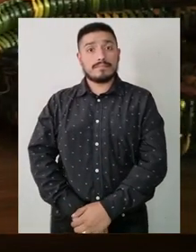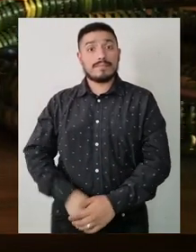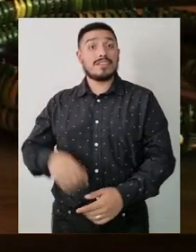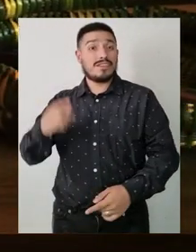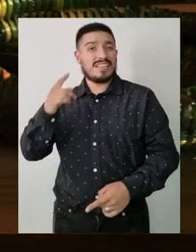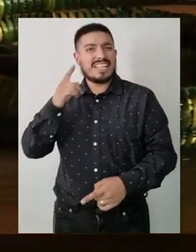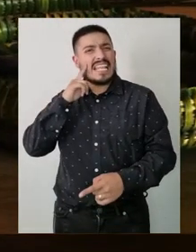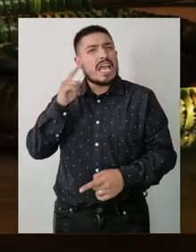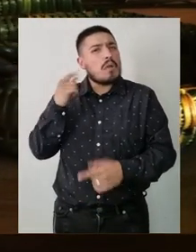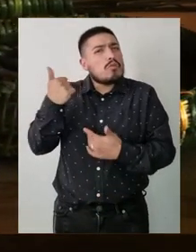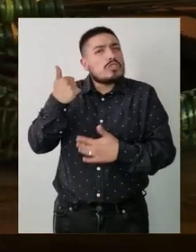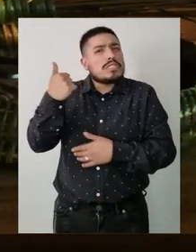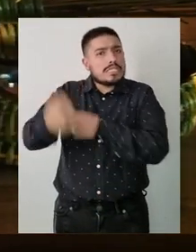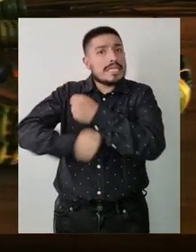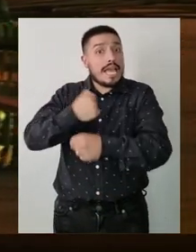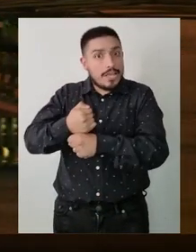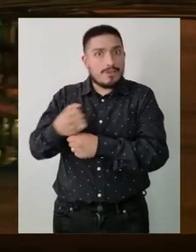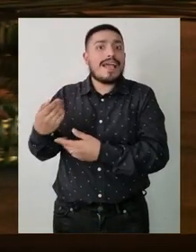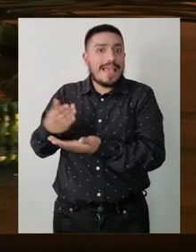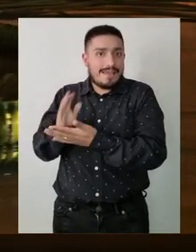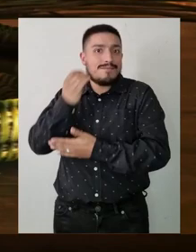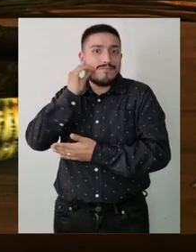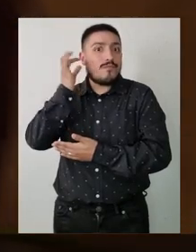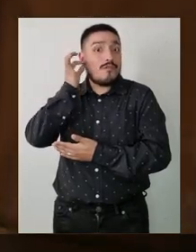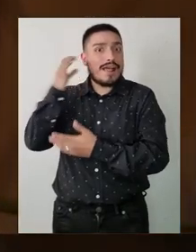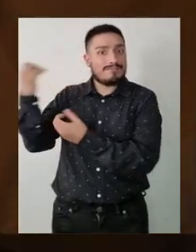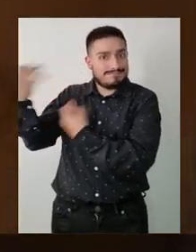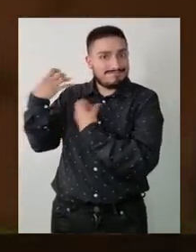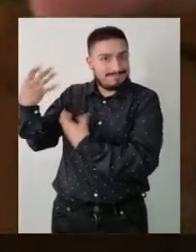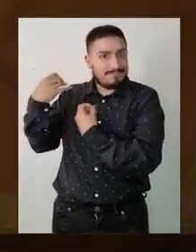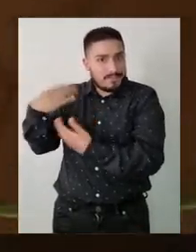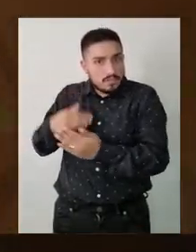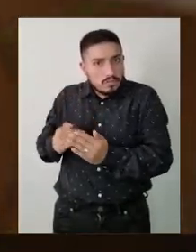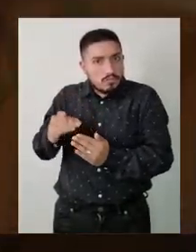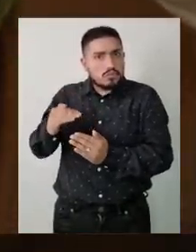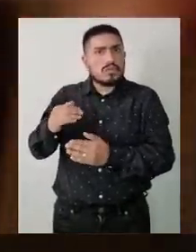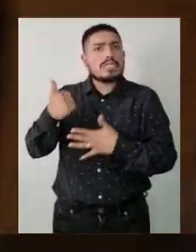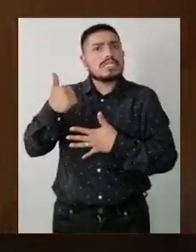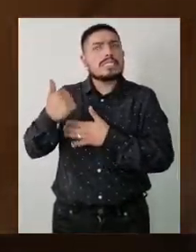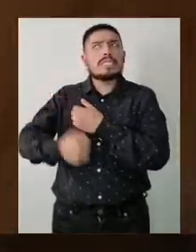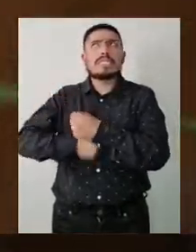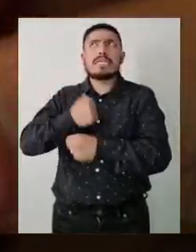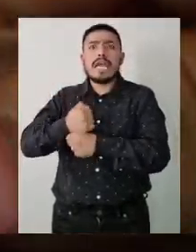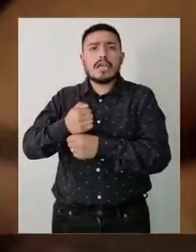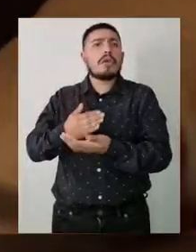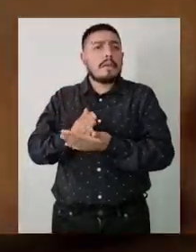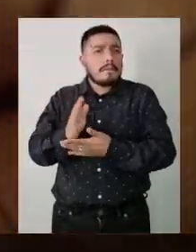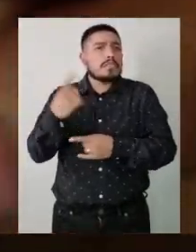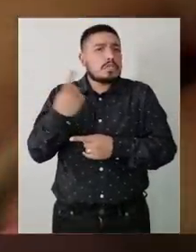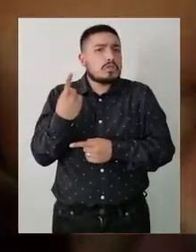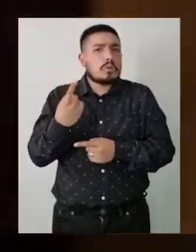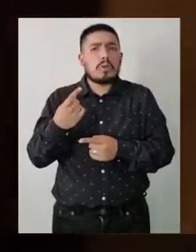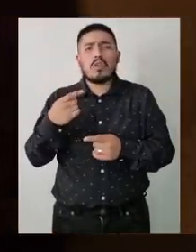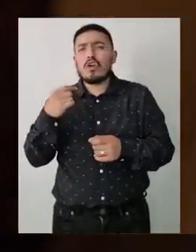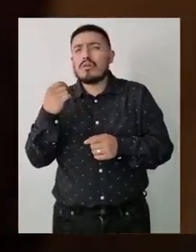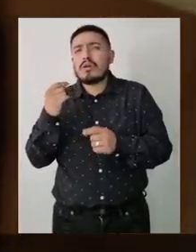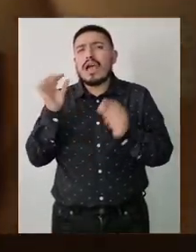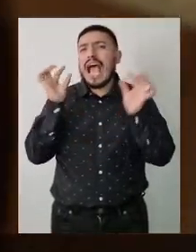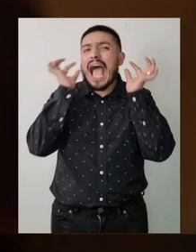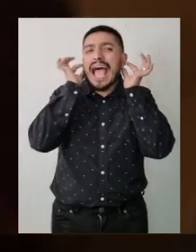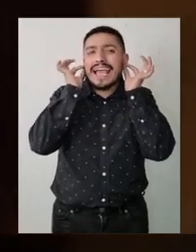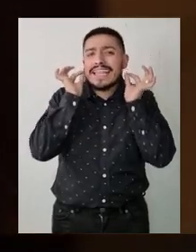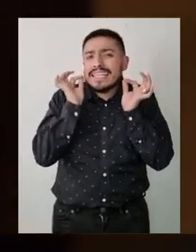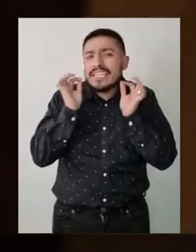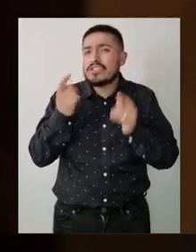Tenía como 6 años cuando ella me empezó a enseñar. 6 años, y de ahí empecé solita a hacer como primero